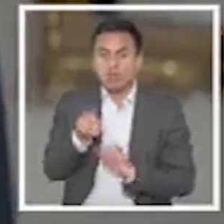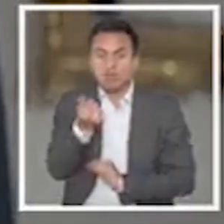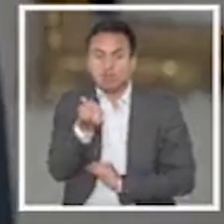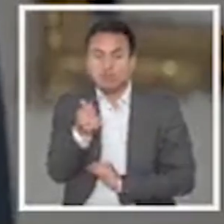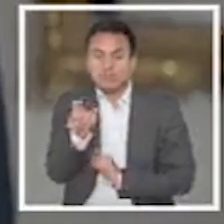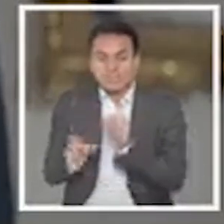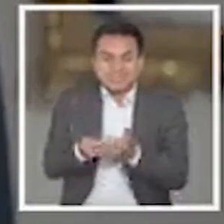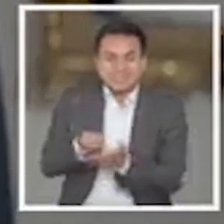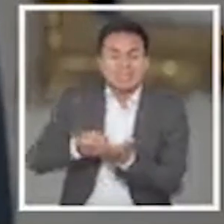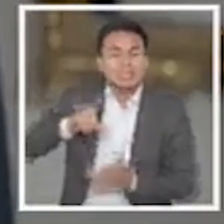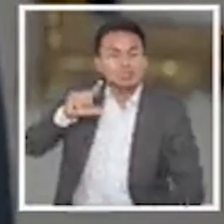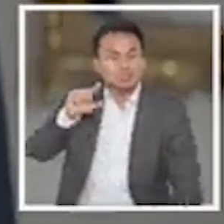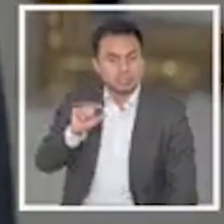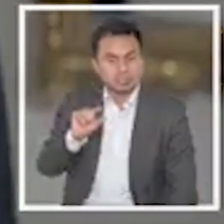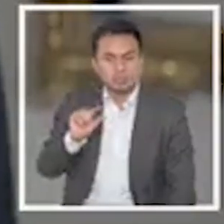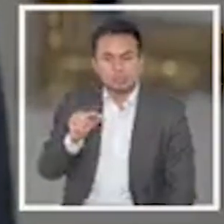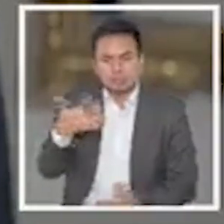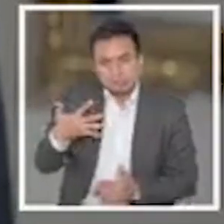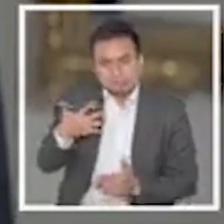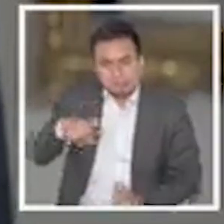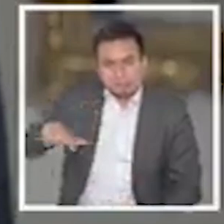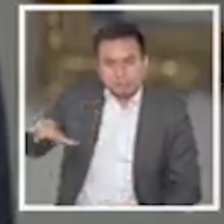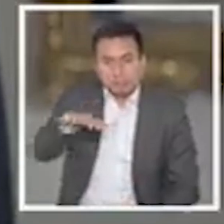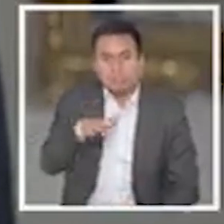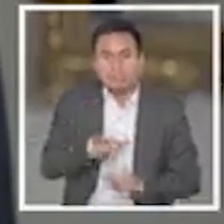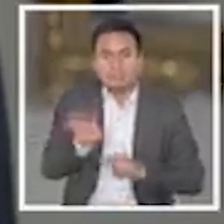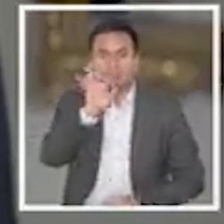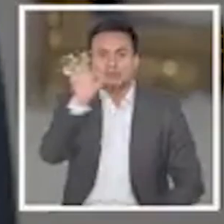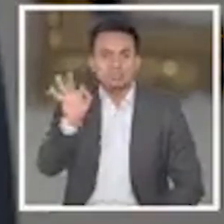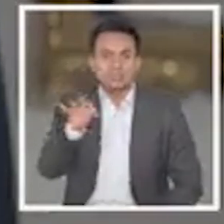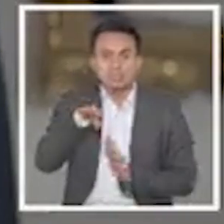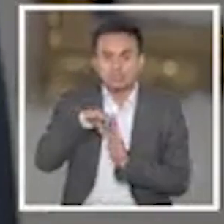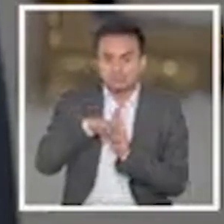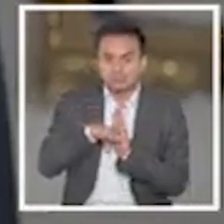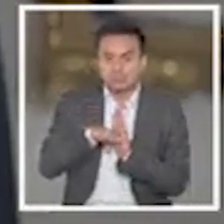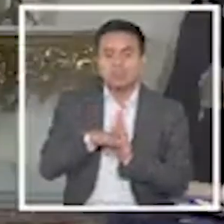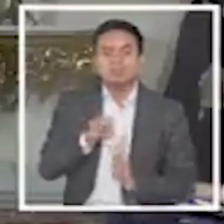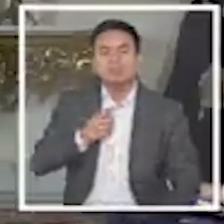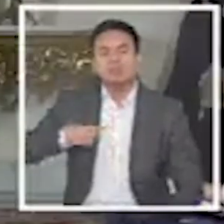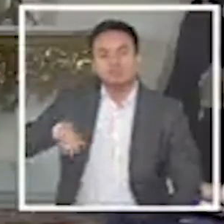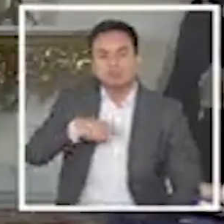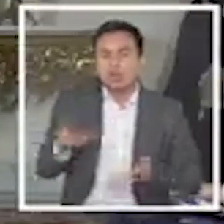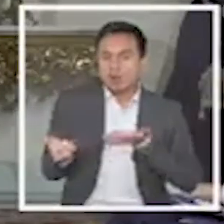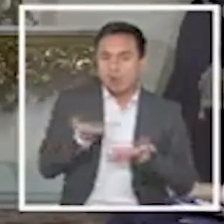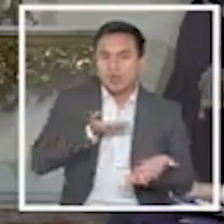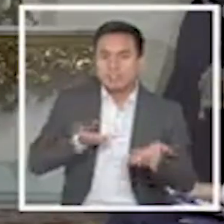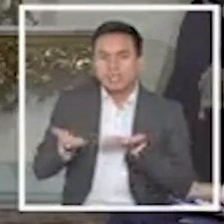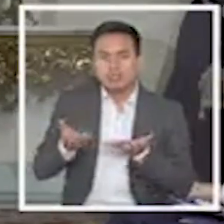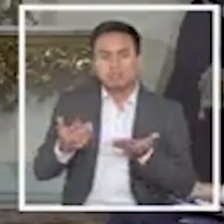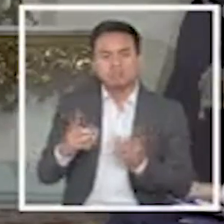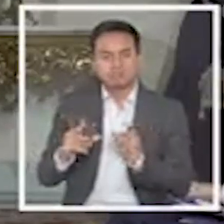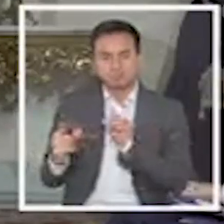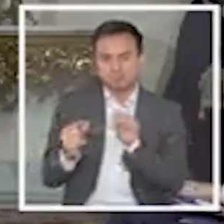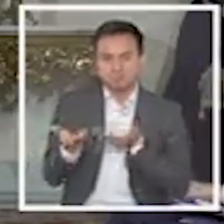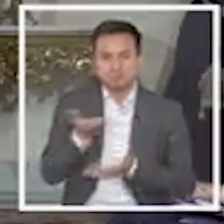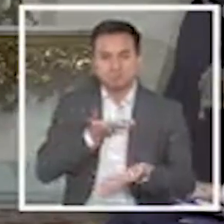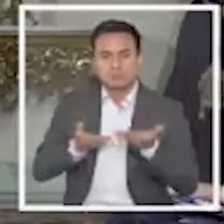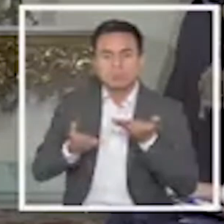reduciendo la tarifa de los clientes prioritarios en torno a un 15%. Y hemos estado conversando hoy día